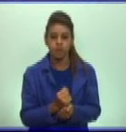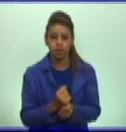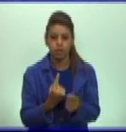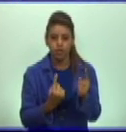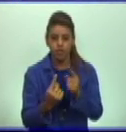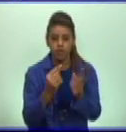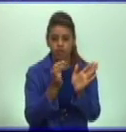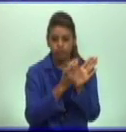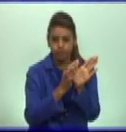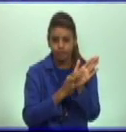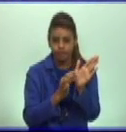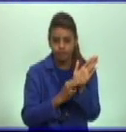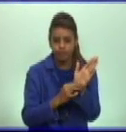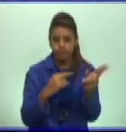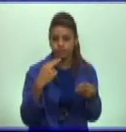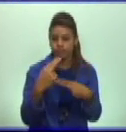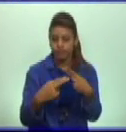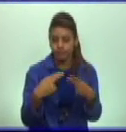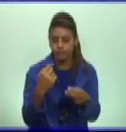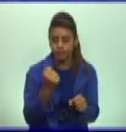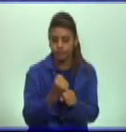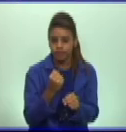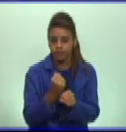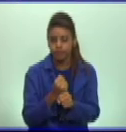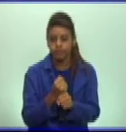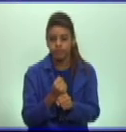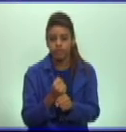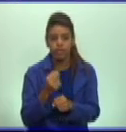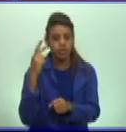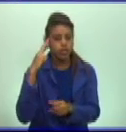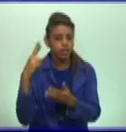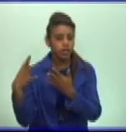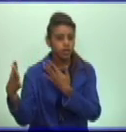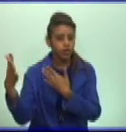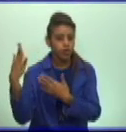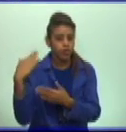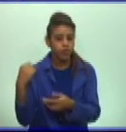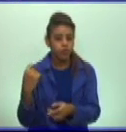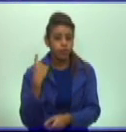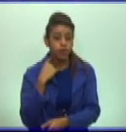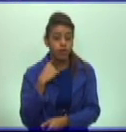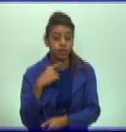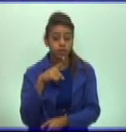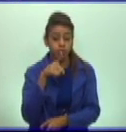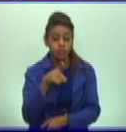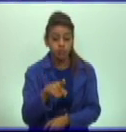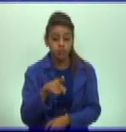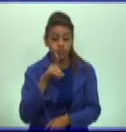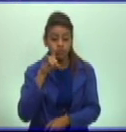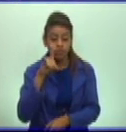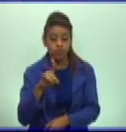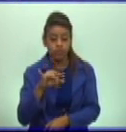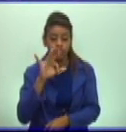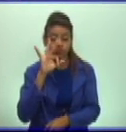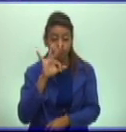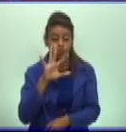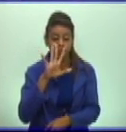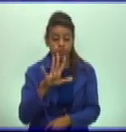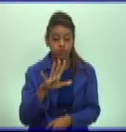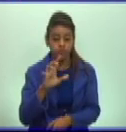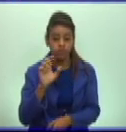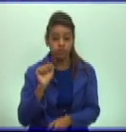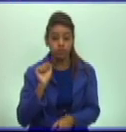de los aspectos que vamos a abordar. Recordemos entonces que para 1985 en Cuba